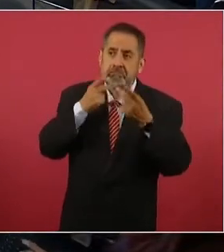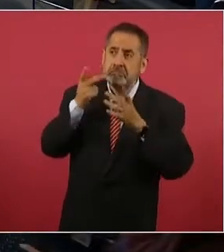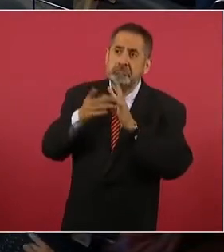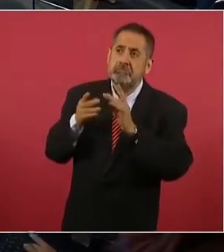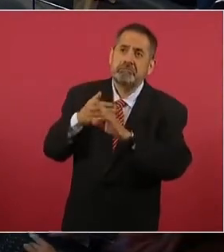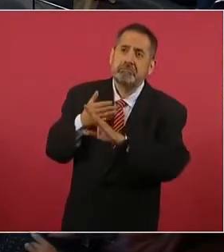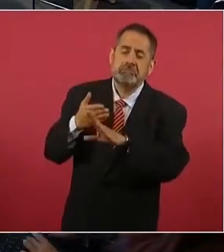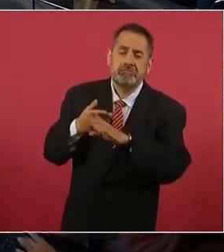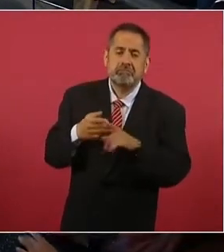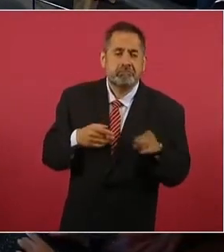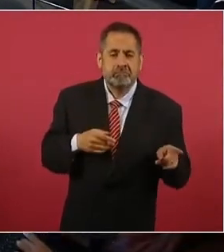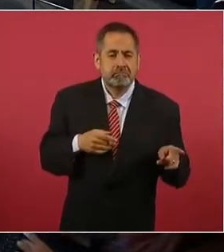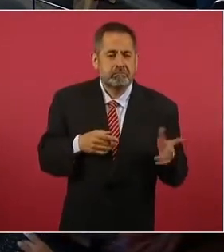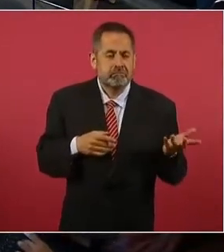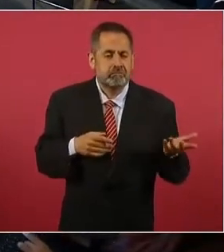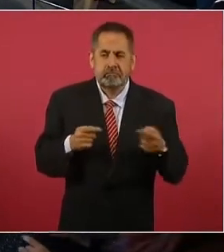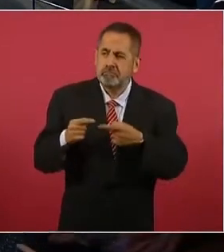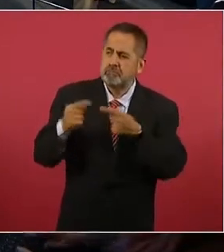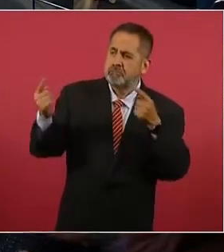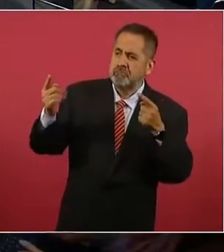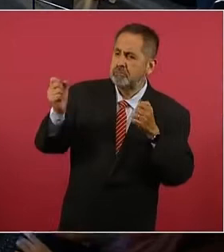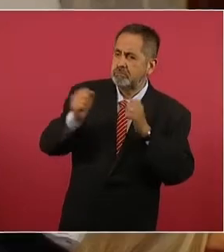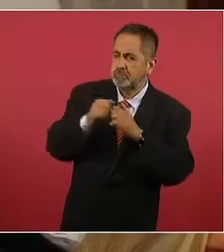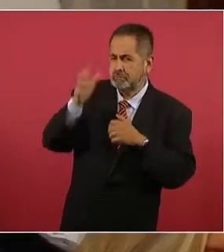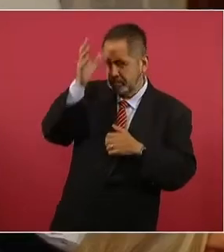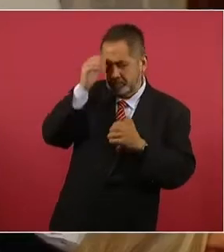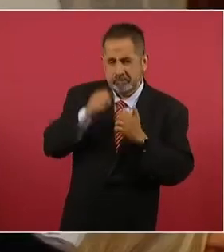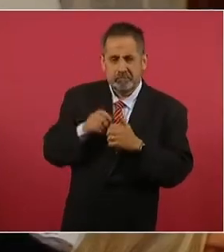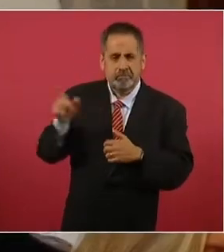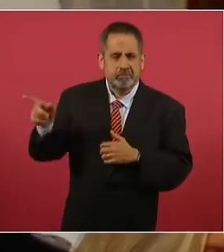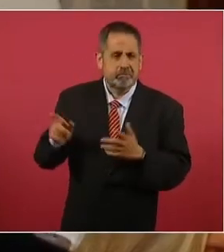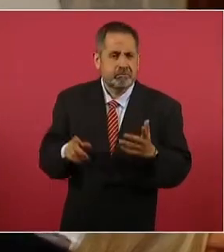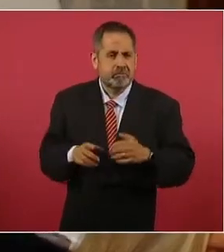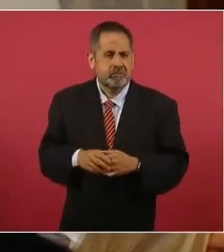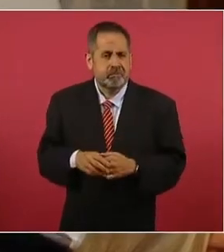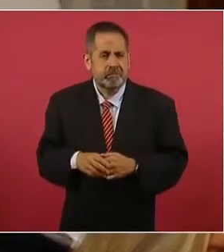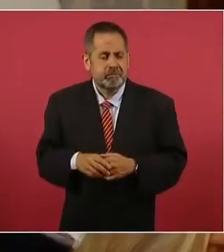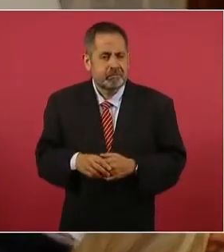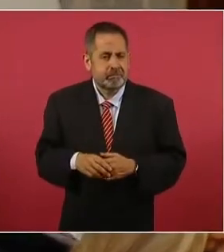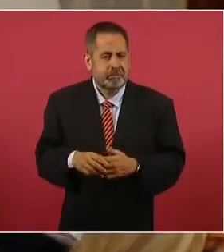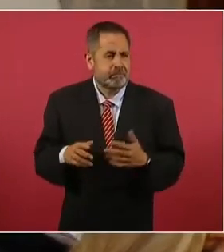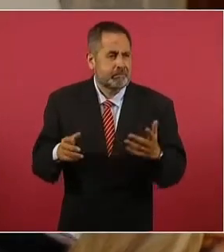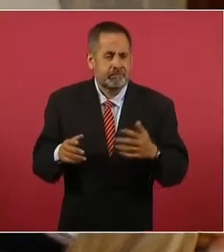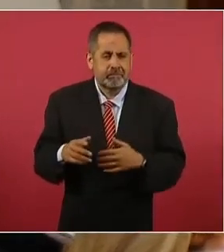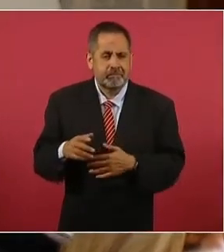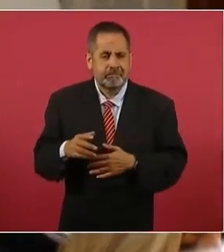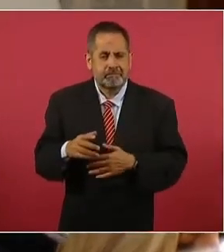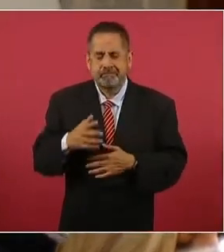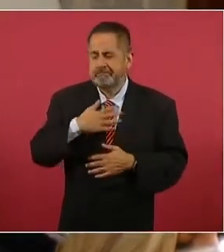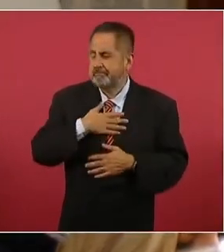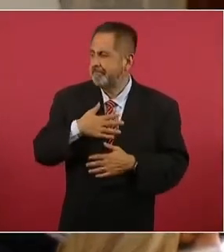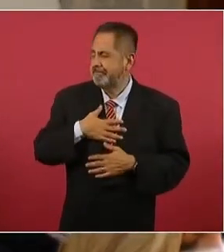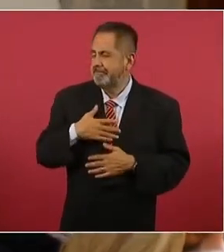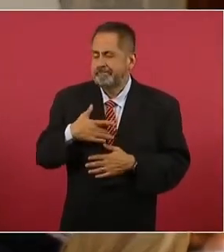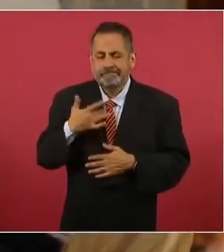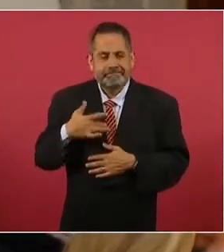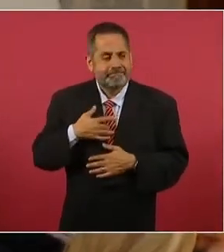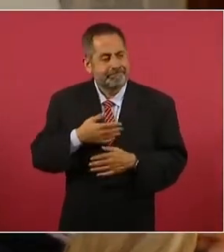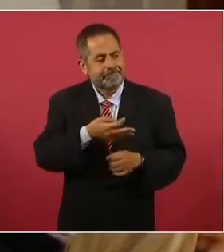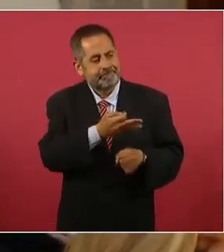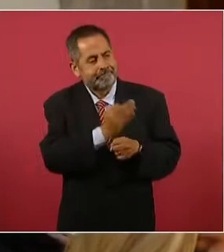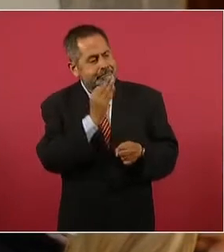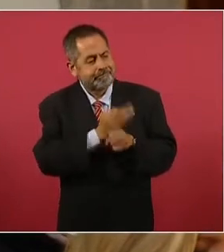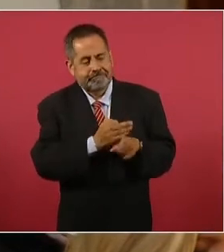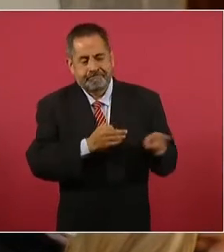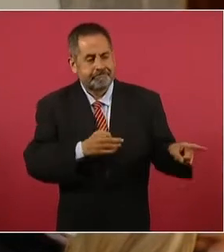los contrarios a Lo que más me da risa o a la vez